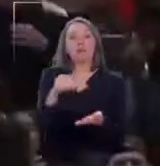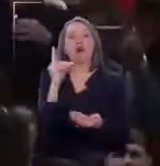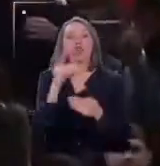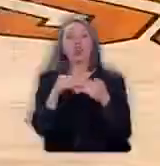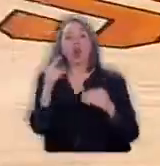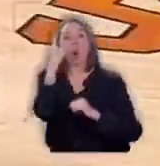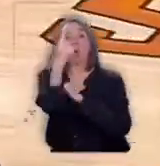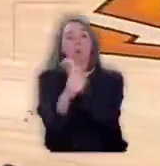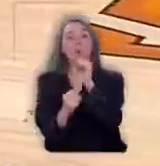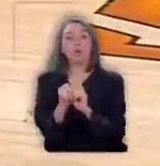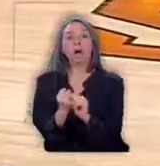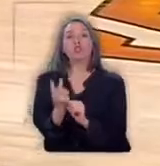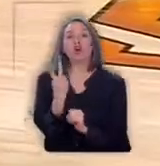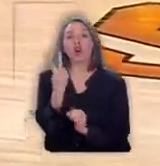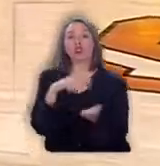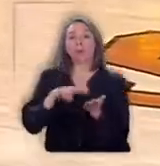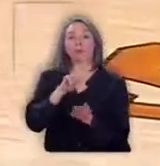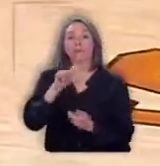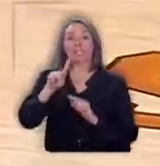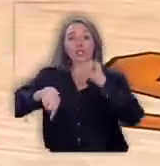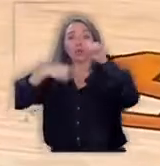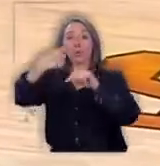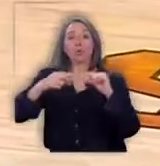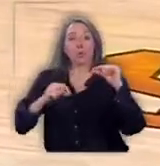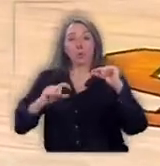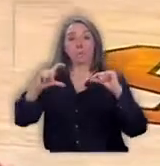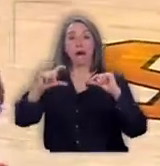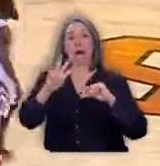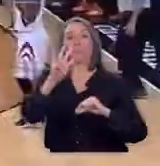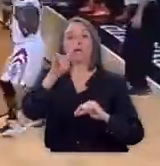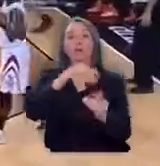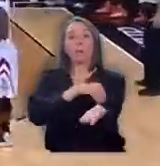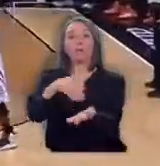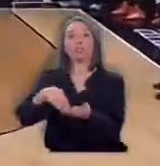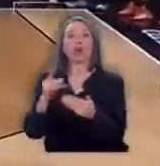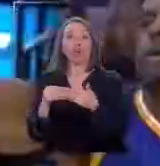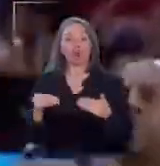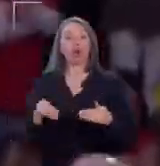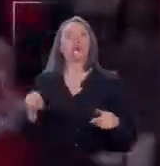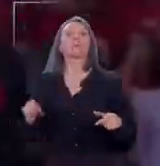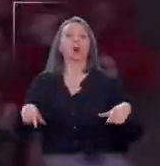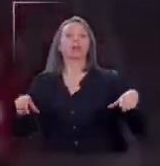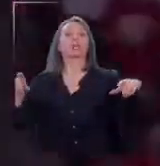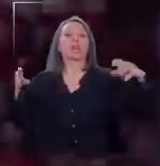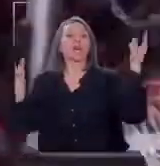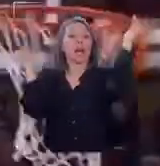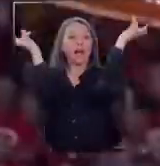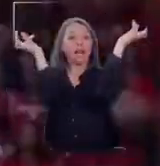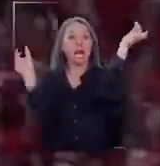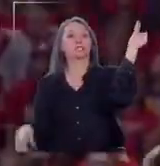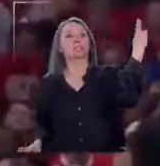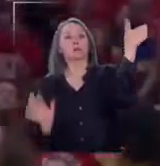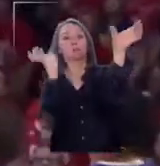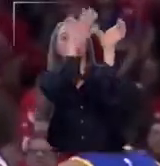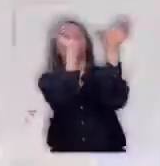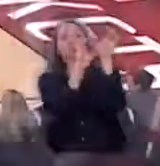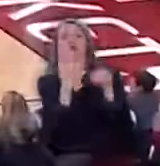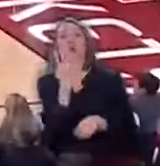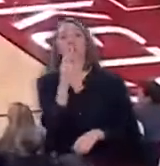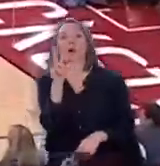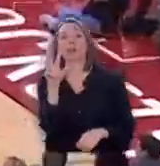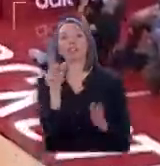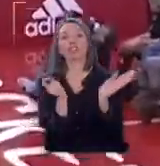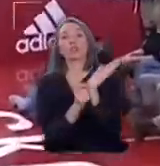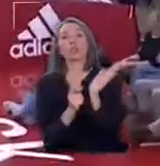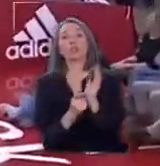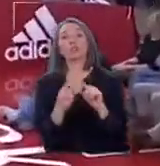año en 20 subirá a 41 y los justifica en cancha promedia 38 puntos por